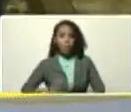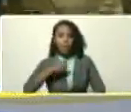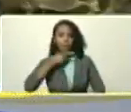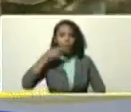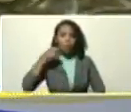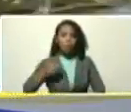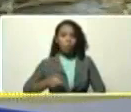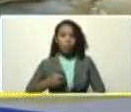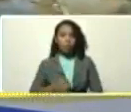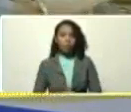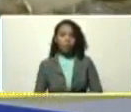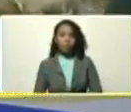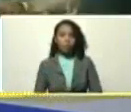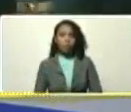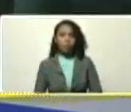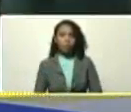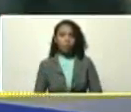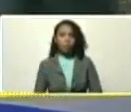Putin,